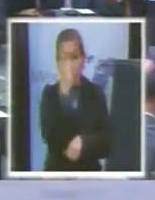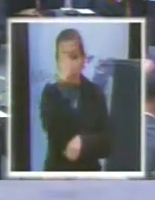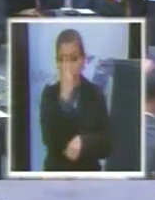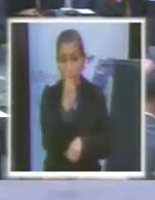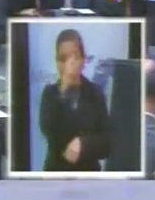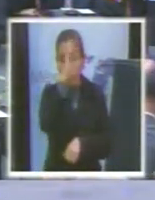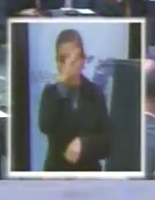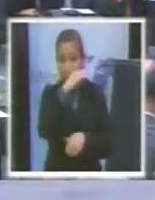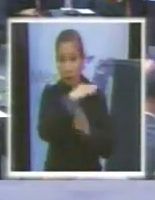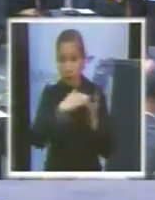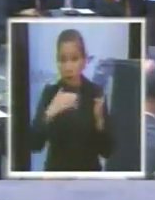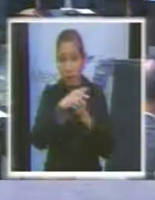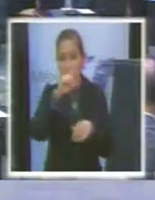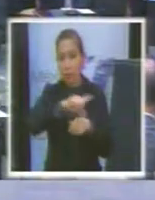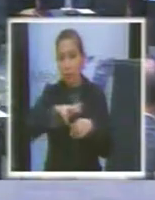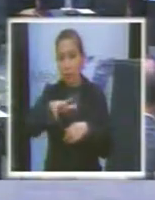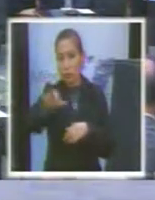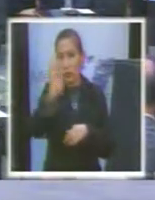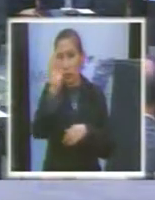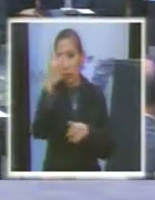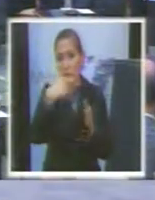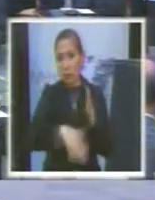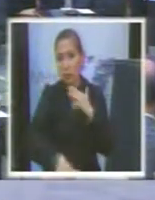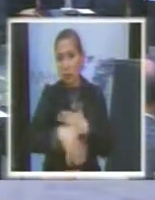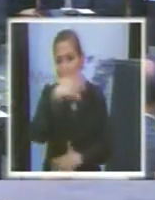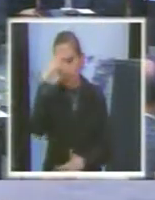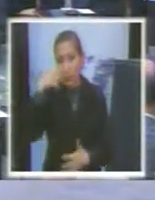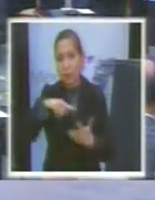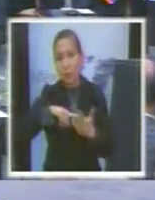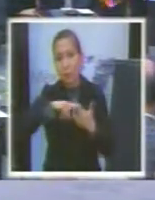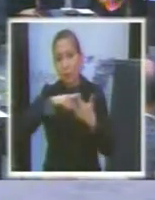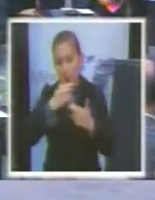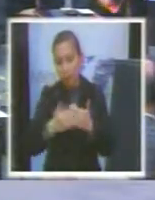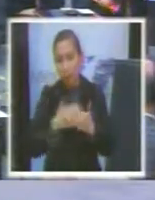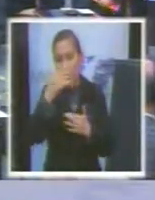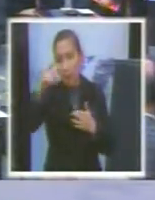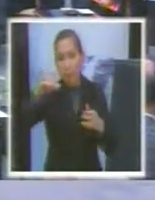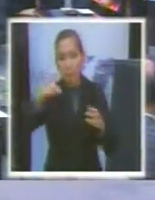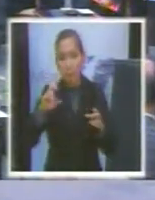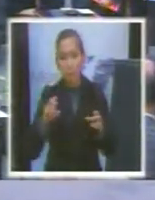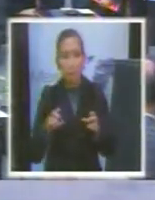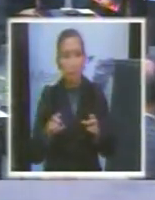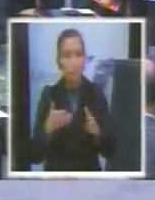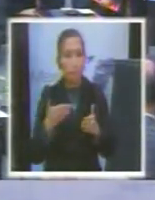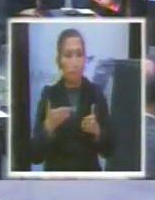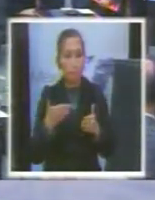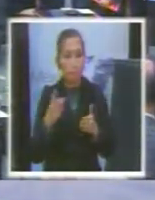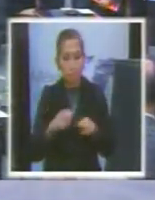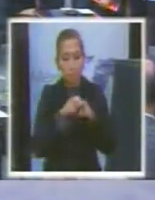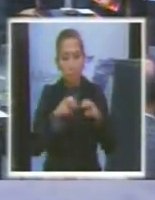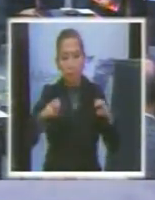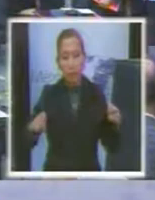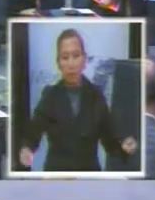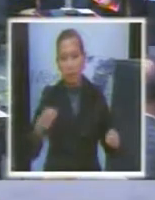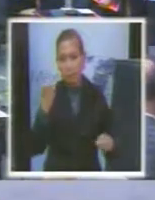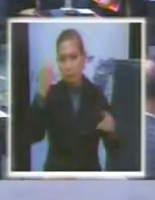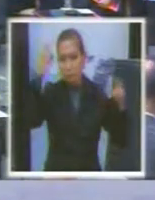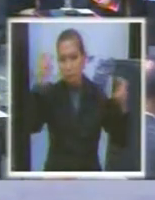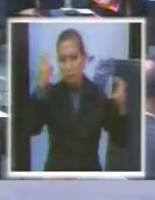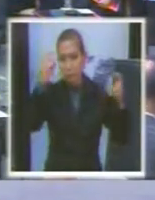30 minutos del día 18 de febrero de 2015, se procede a dar inicio al panel